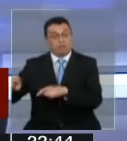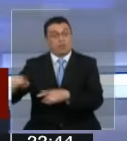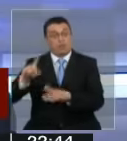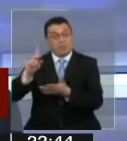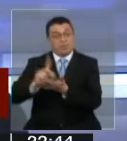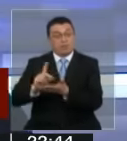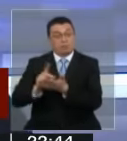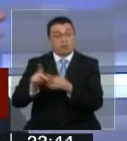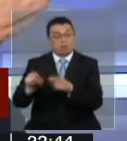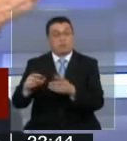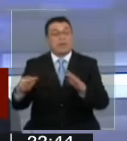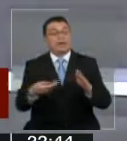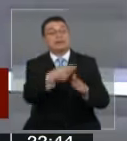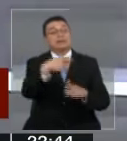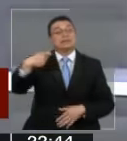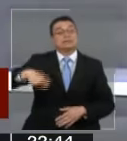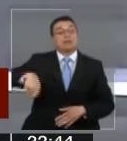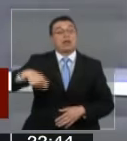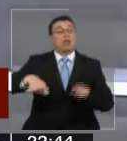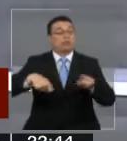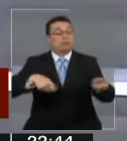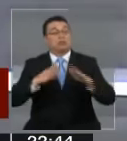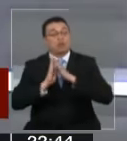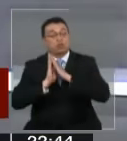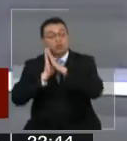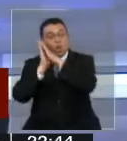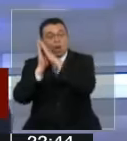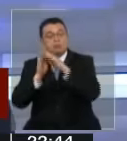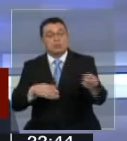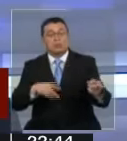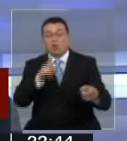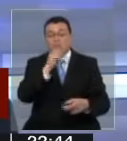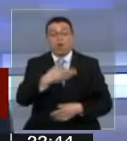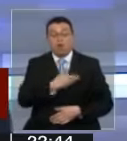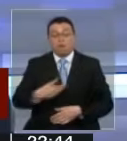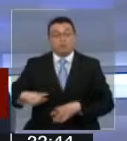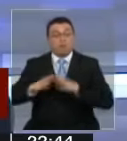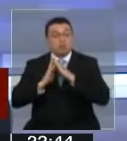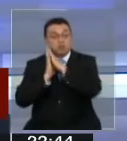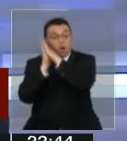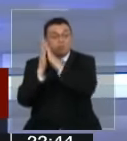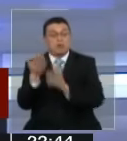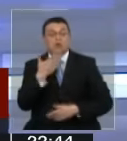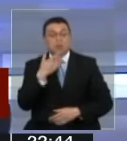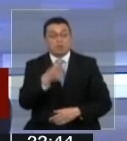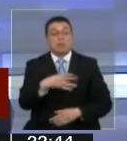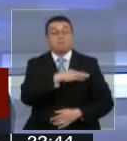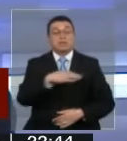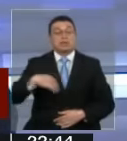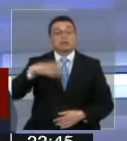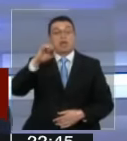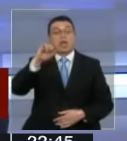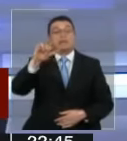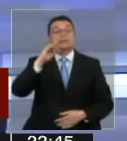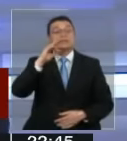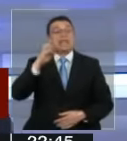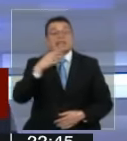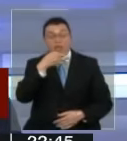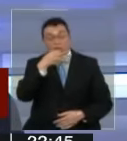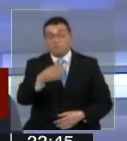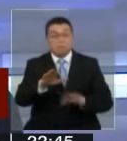Cámara de Diputados. Subió al Senado y duerme, y con este gobierno sigue durmiendo. Ya vemos recién al ministro Aguirre diciendo que va a seguir durmiendo.